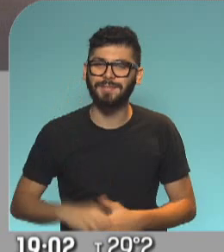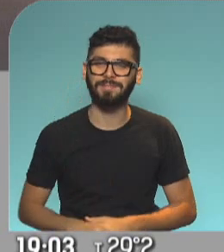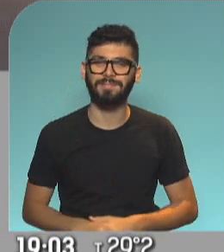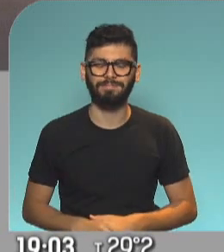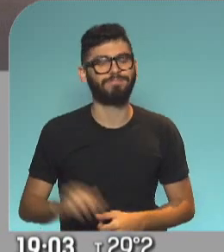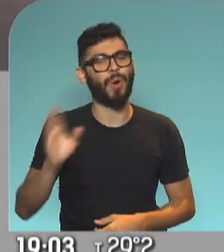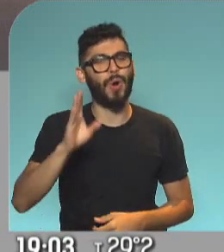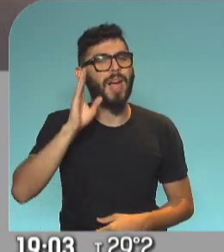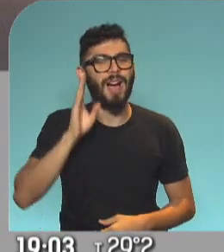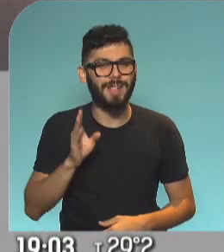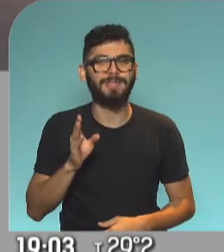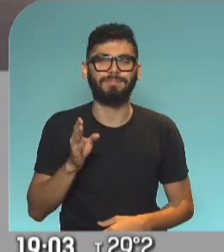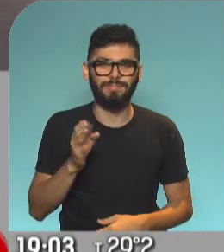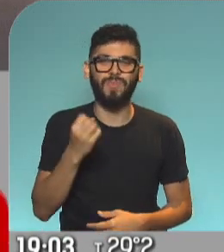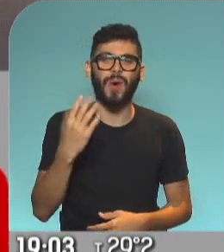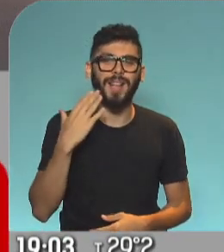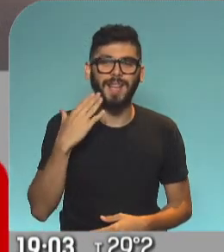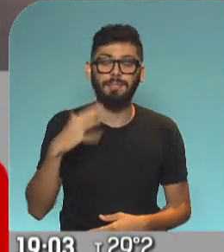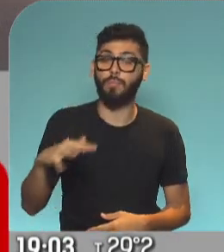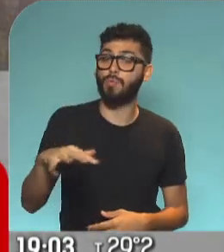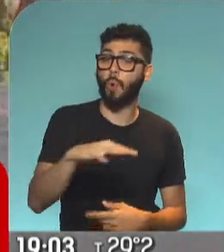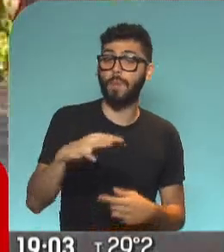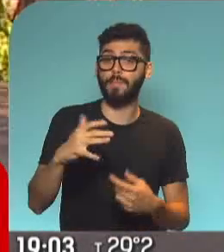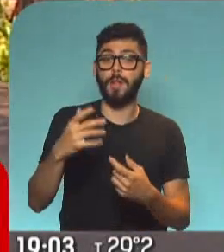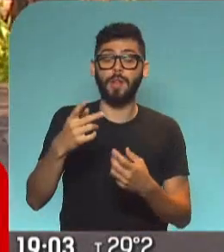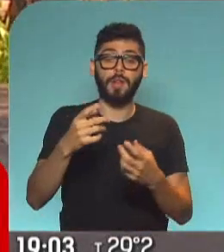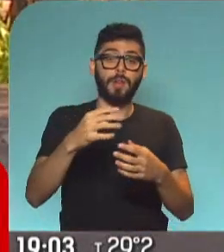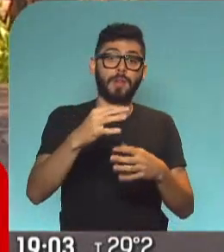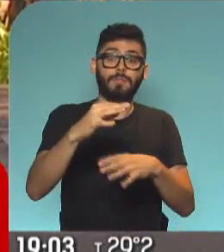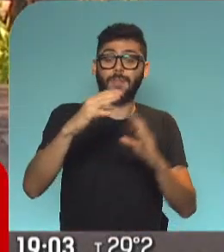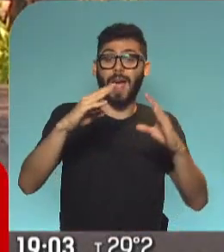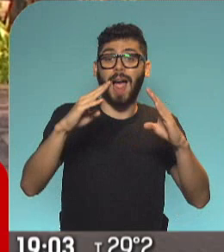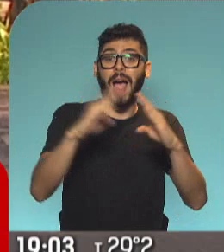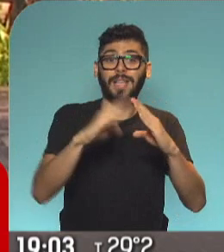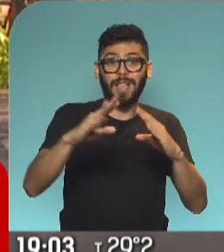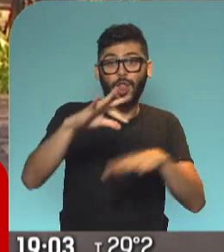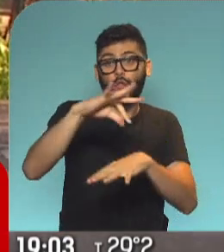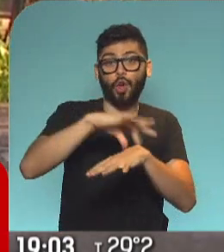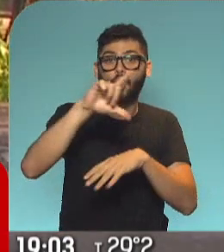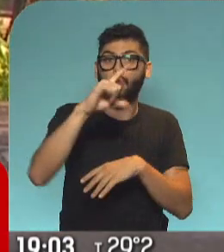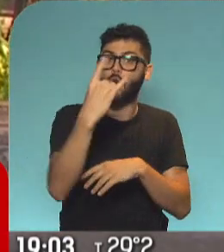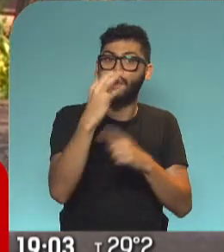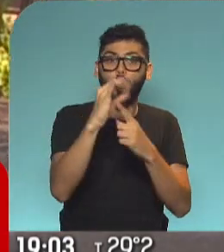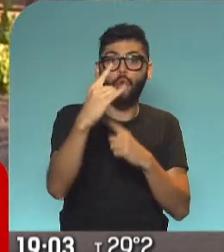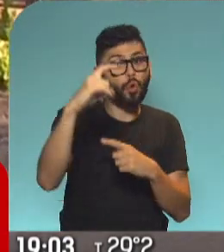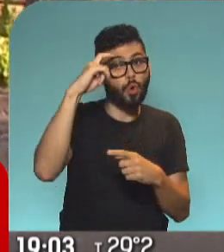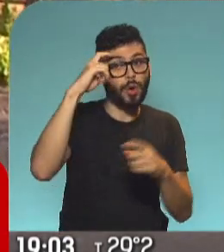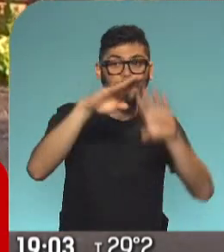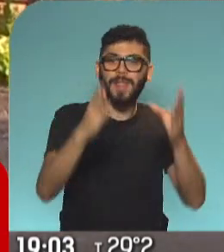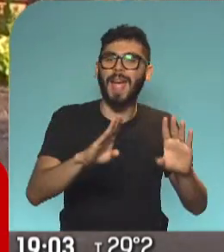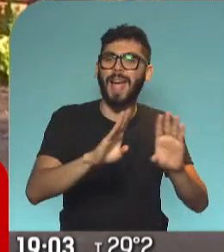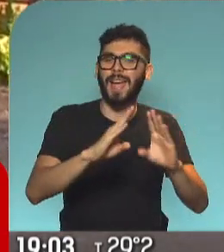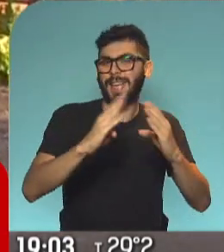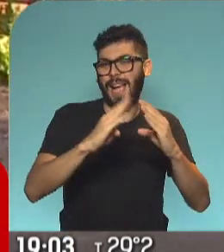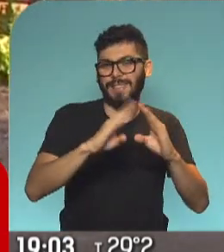gabriela cómo te va muy buenas tardes estamos en la puerta del neurocirujano en la puerta de la casa leopoldo luque hoy los peritos caligráficos